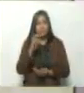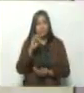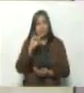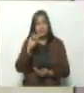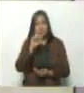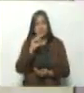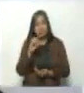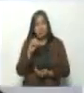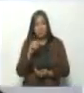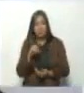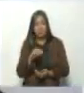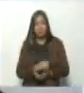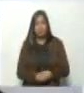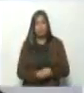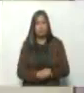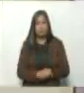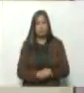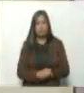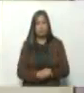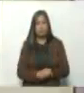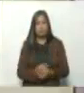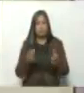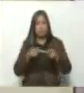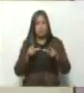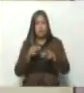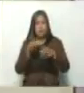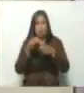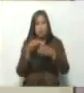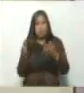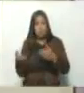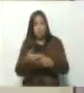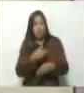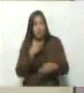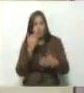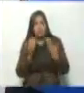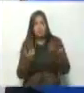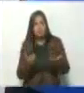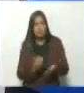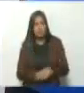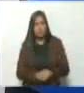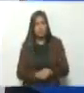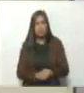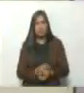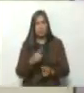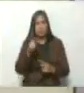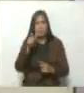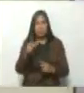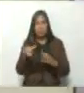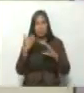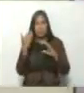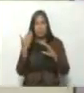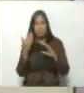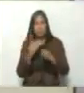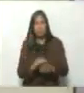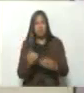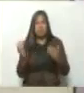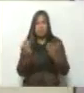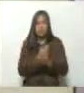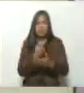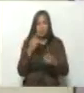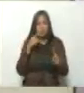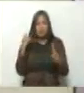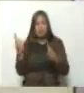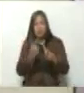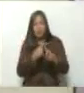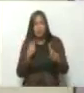El Pinar, avenida Lucas Manzano, cobran por recoger la basura. Y por allí nos escribió alguien que eliminaron una